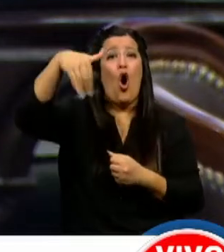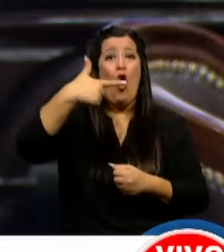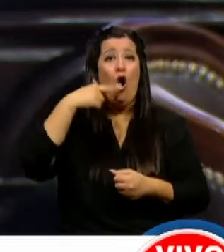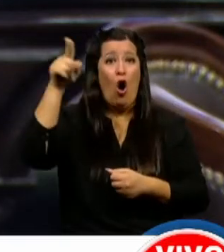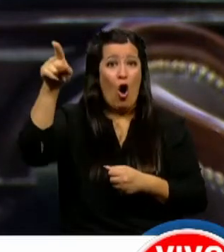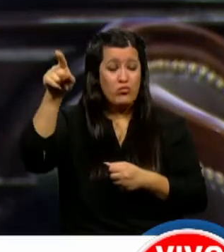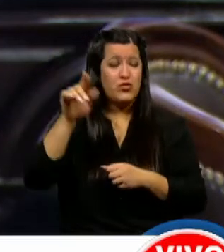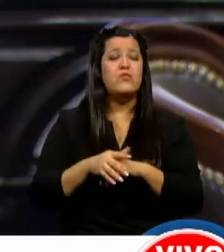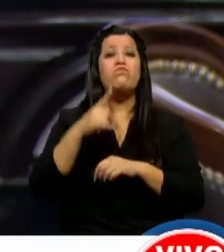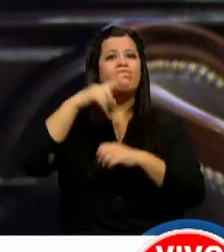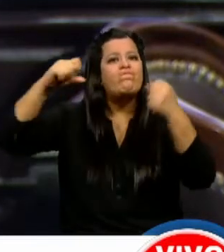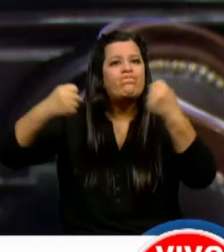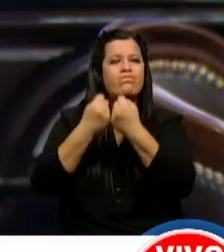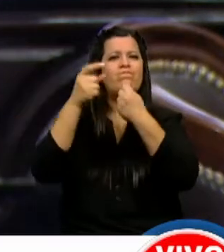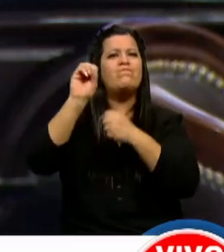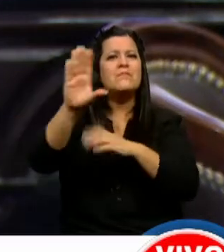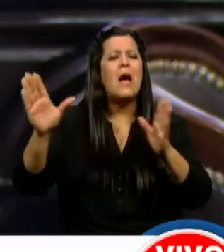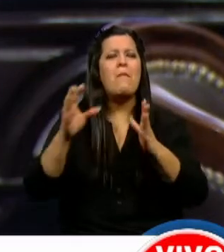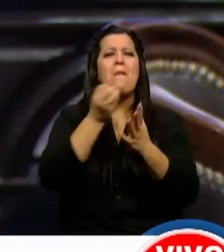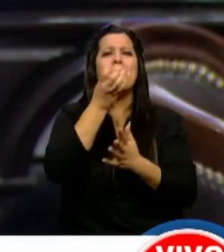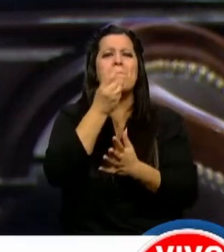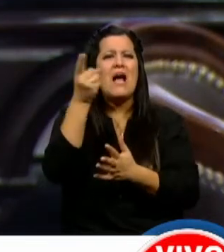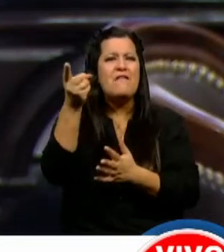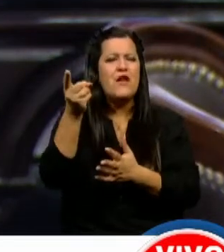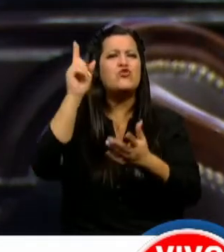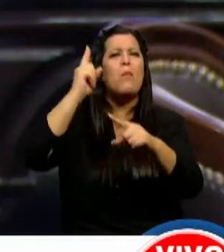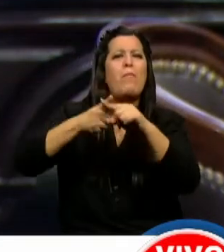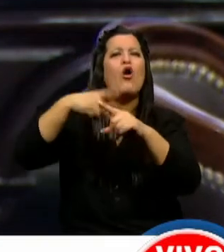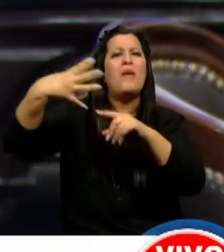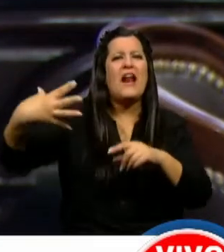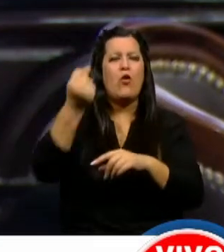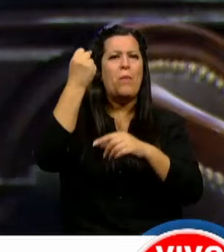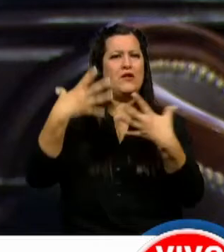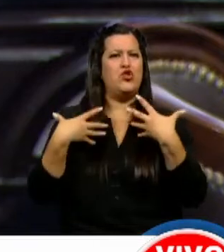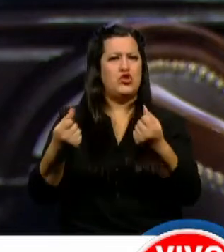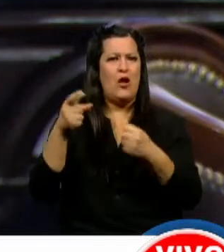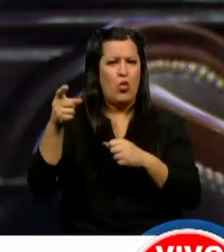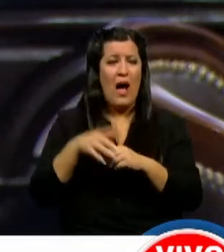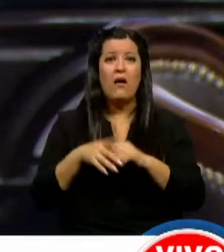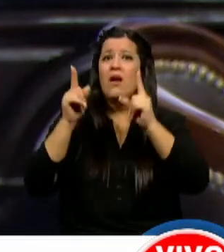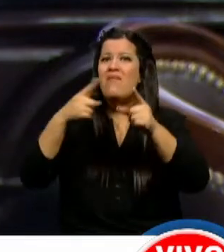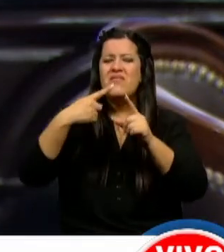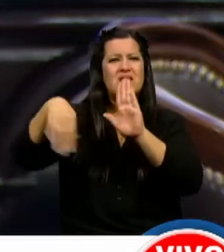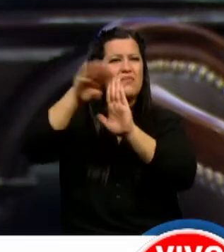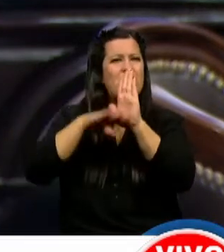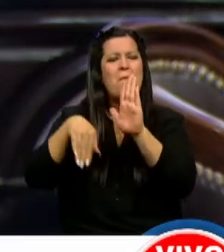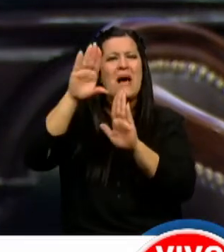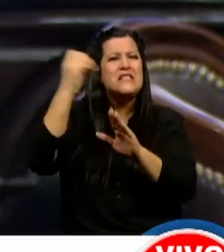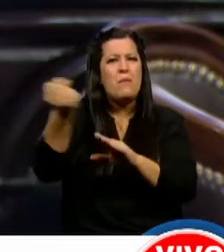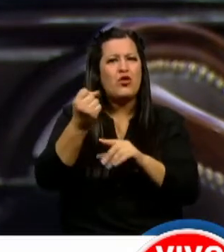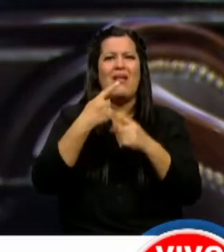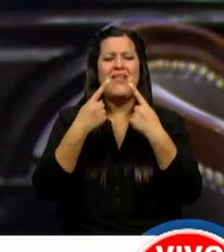Salud celebró un acuerdo que llamó el Manifiesto por la Recuperación Saludable, poniendo el acento en